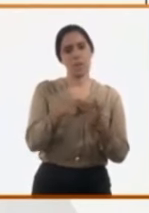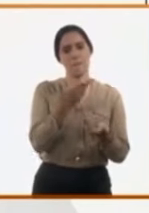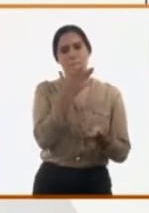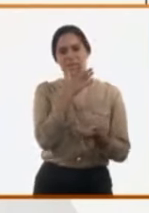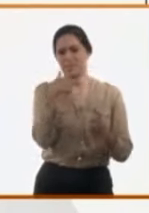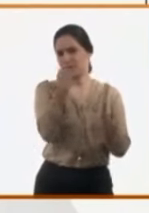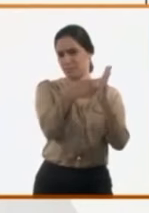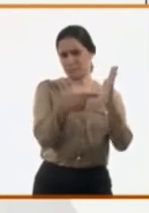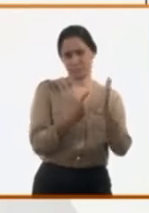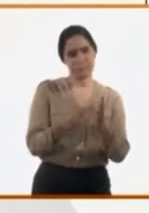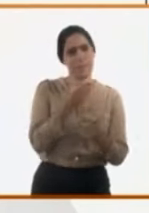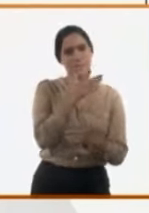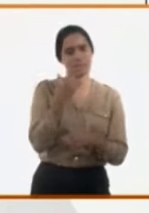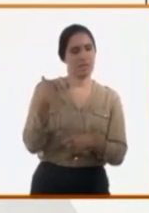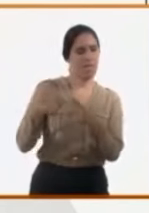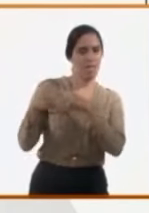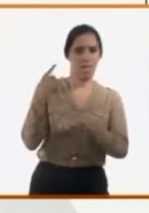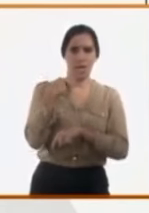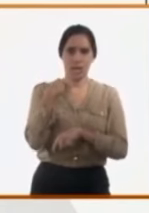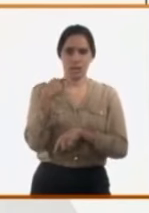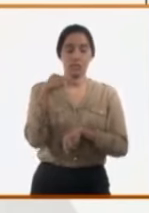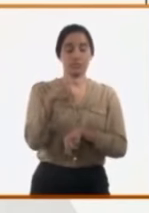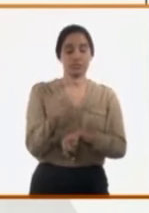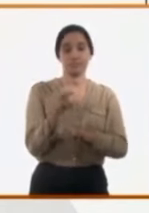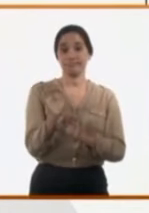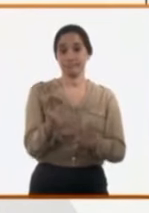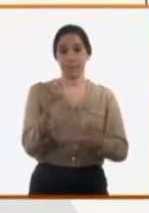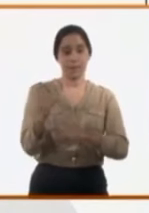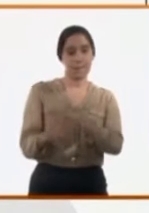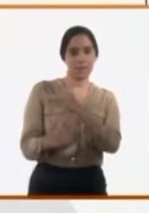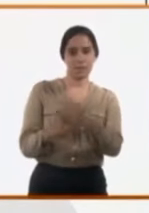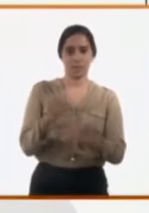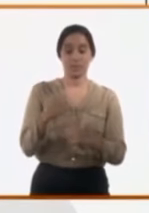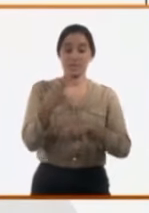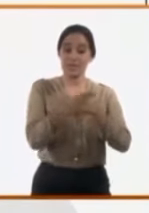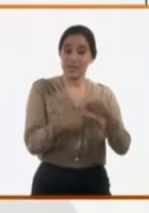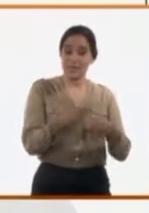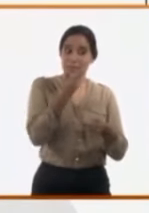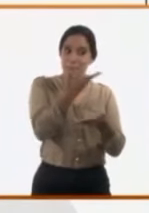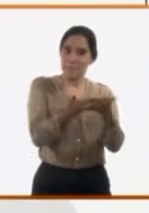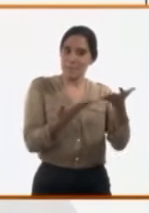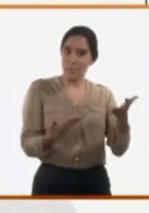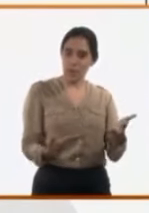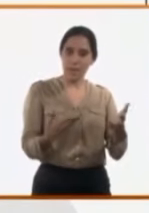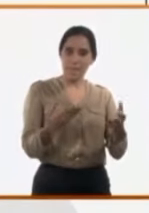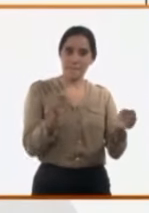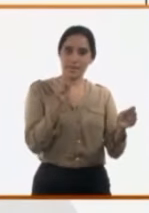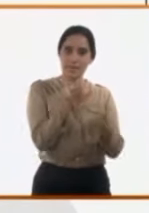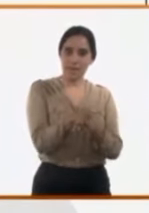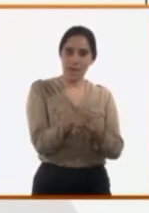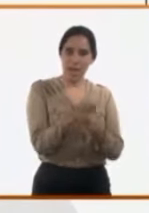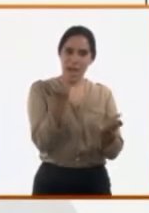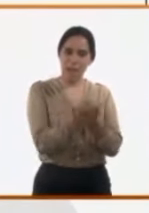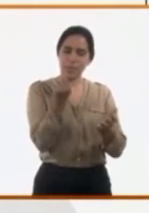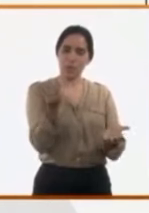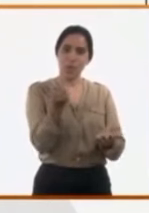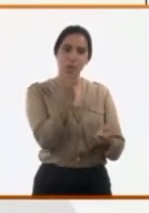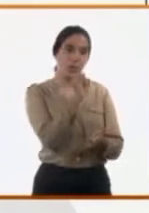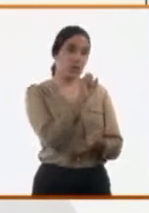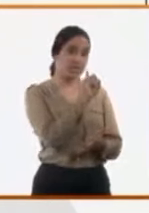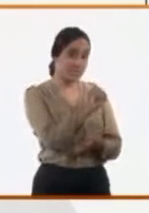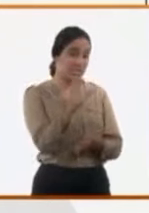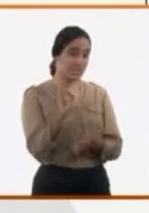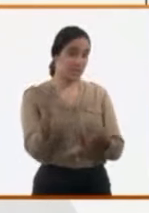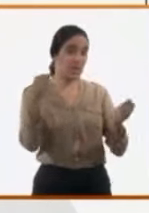eh matizados Por la covid es decir se van a realizar los exámenes de ingreso el aprobados con un mínimo de 60 puntos pero vamos a dar la